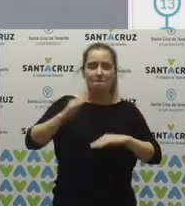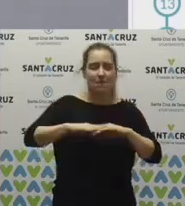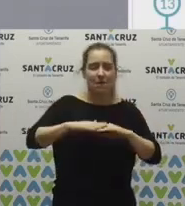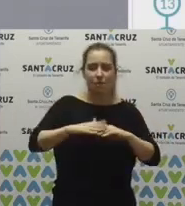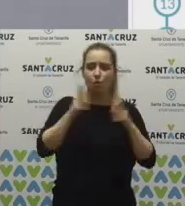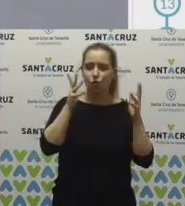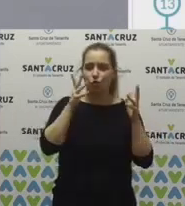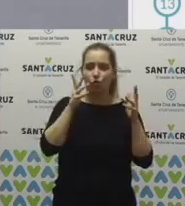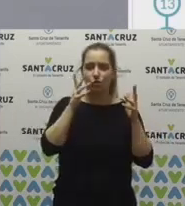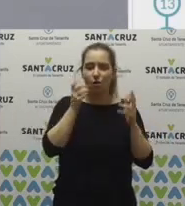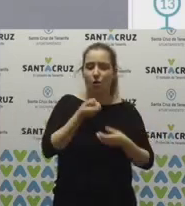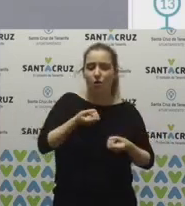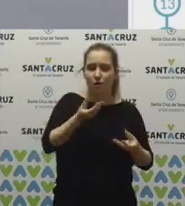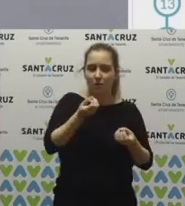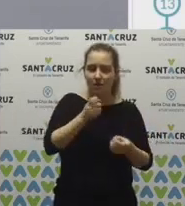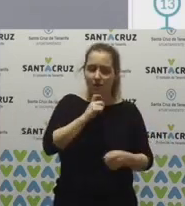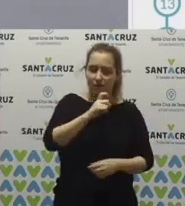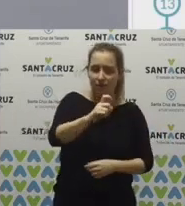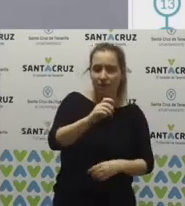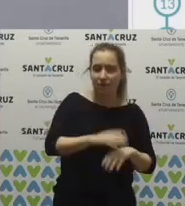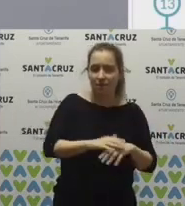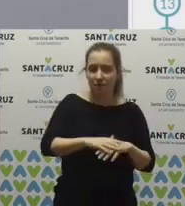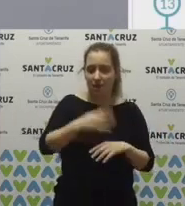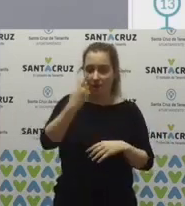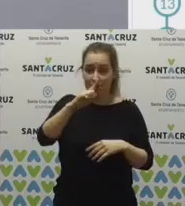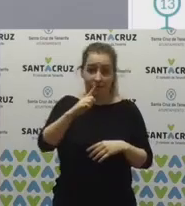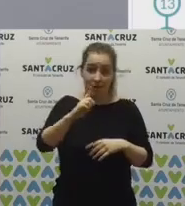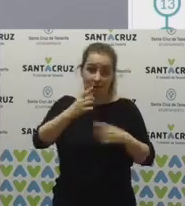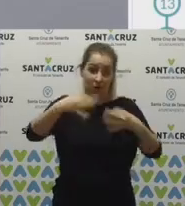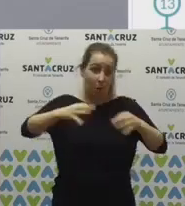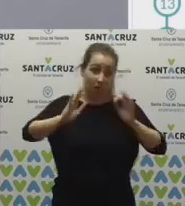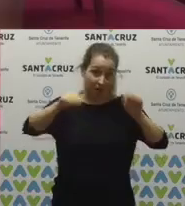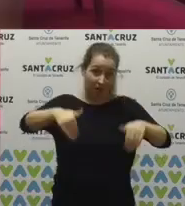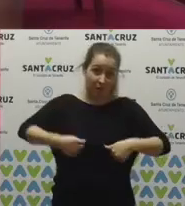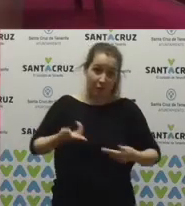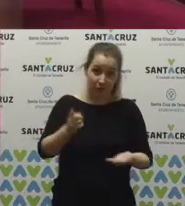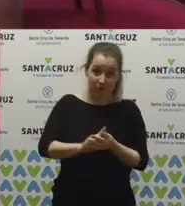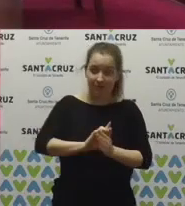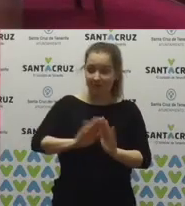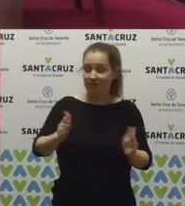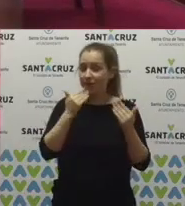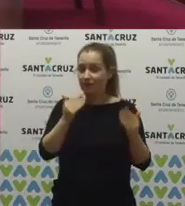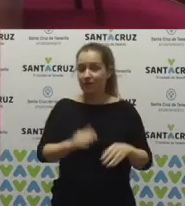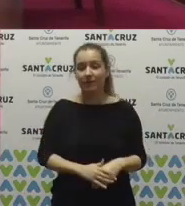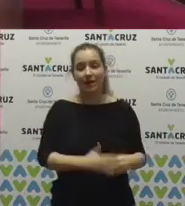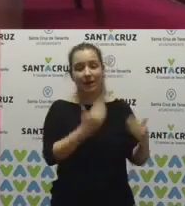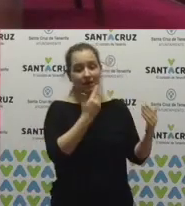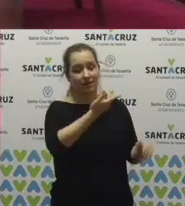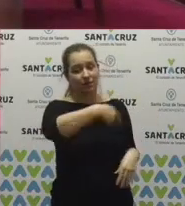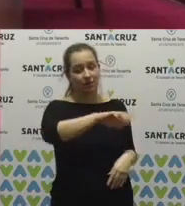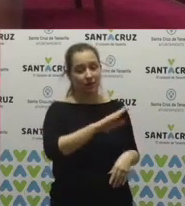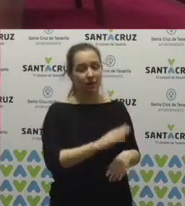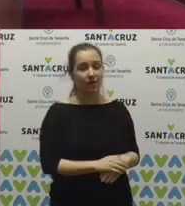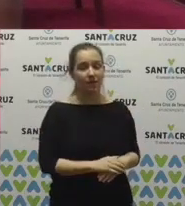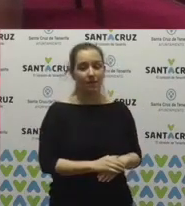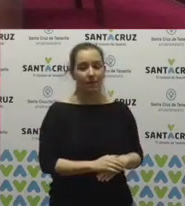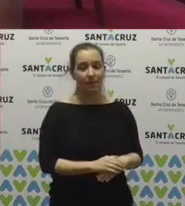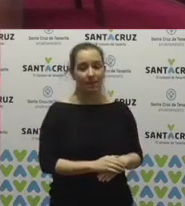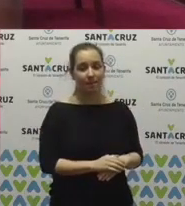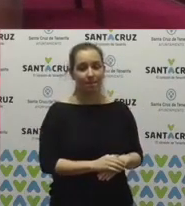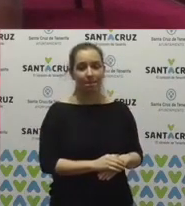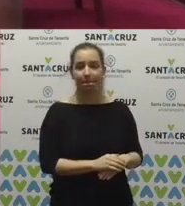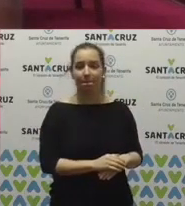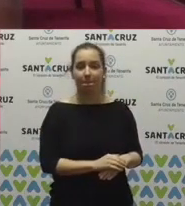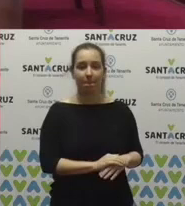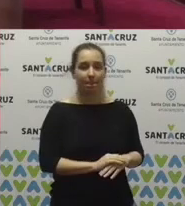ver cuál es el plan que tiene santa cruz para afrontar esa nueva realidad muchas gracias entonces ustedes suspendemos damos por